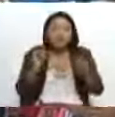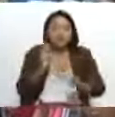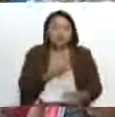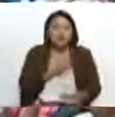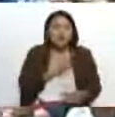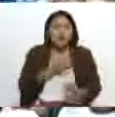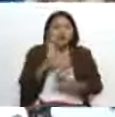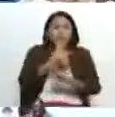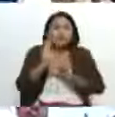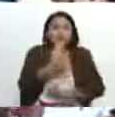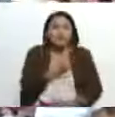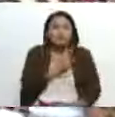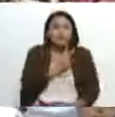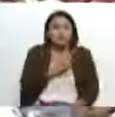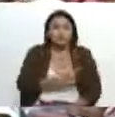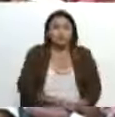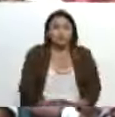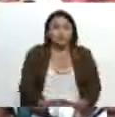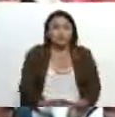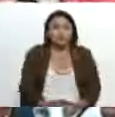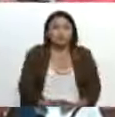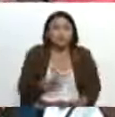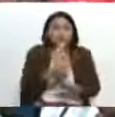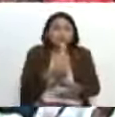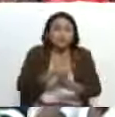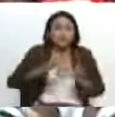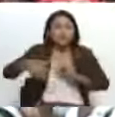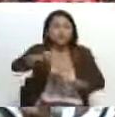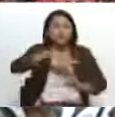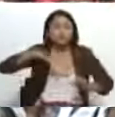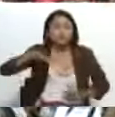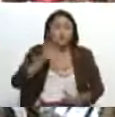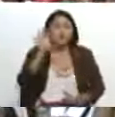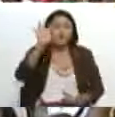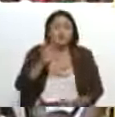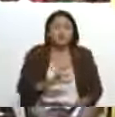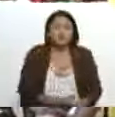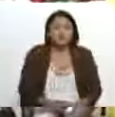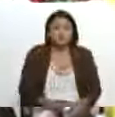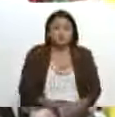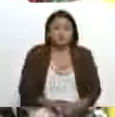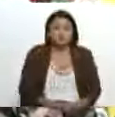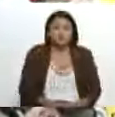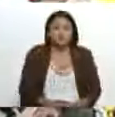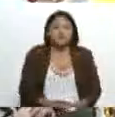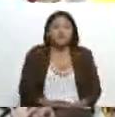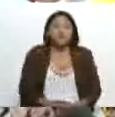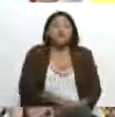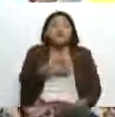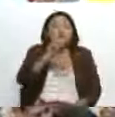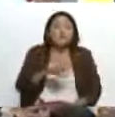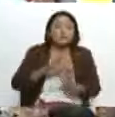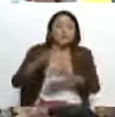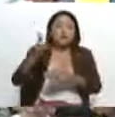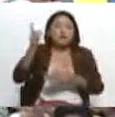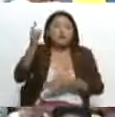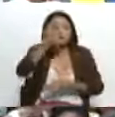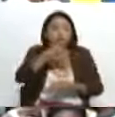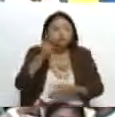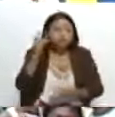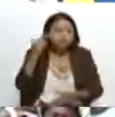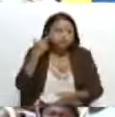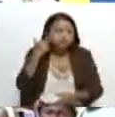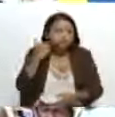su cultura, defendiendo la patria, junto a nuestro pueblo afro, junto